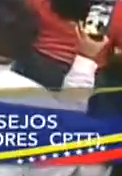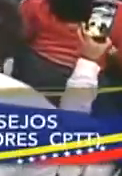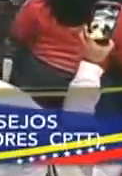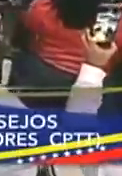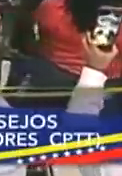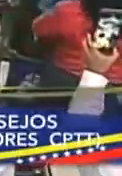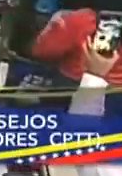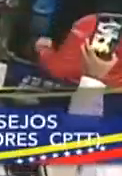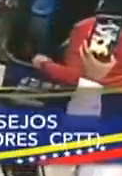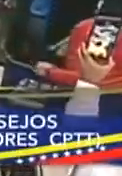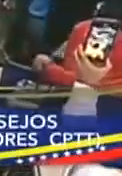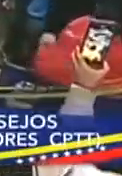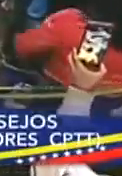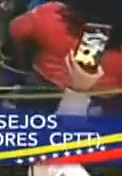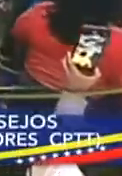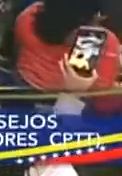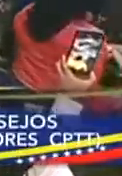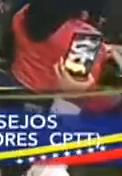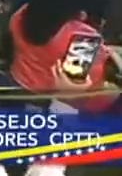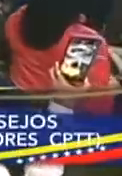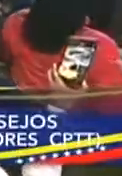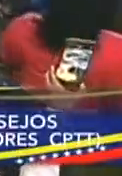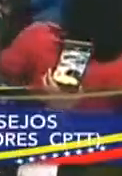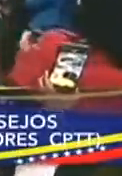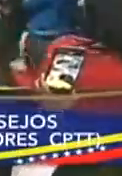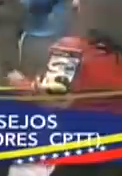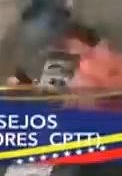que el yanqui se va.